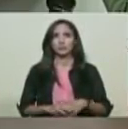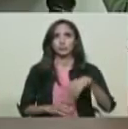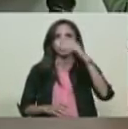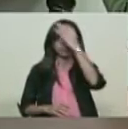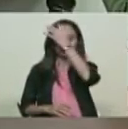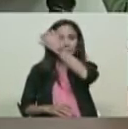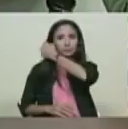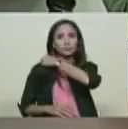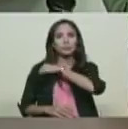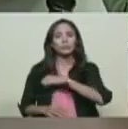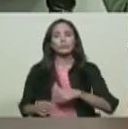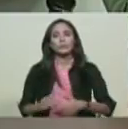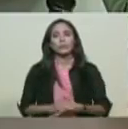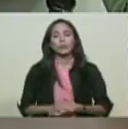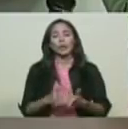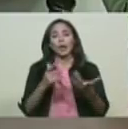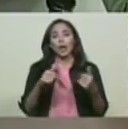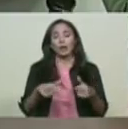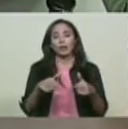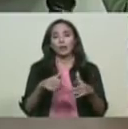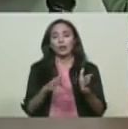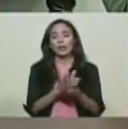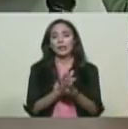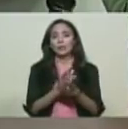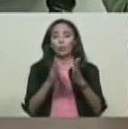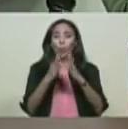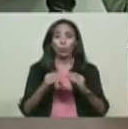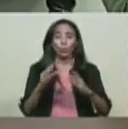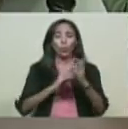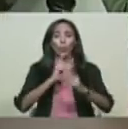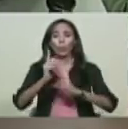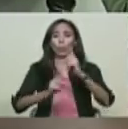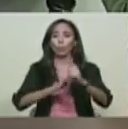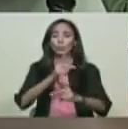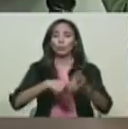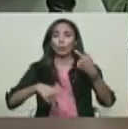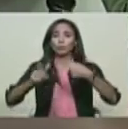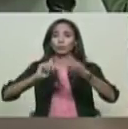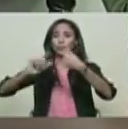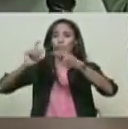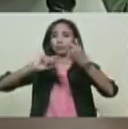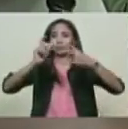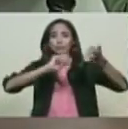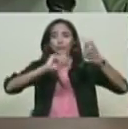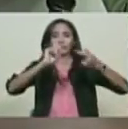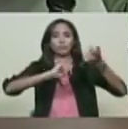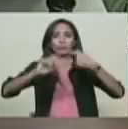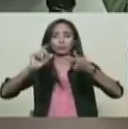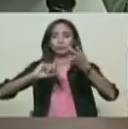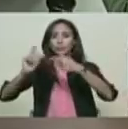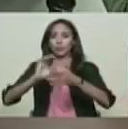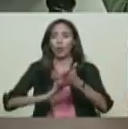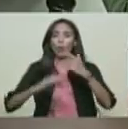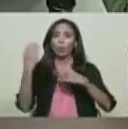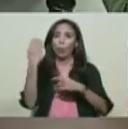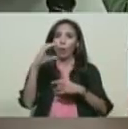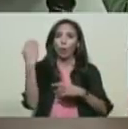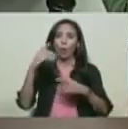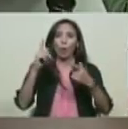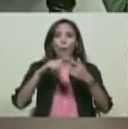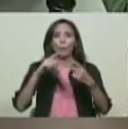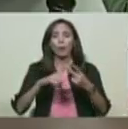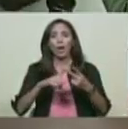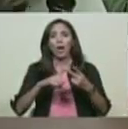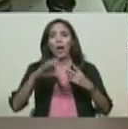Venezuela es un país exportador neto de todos los productos para Colombia y para Uva,